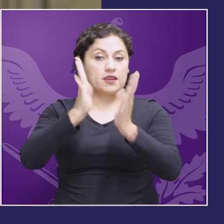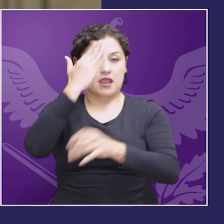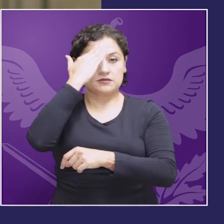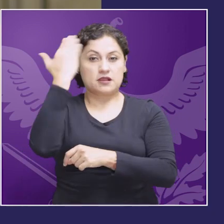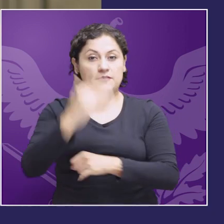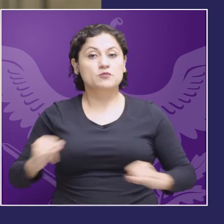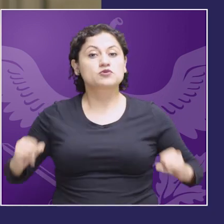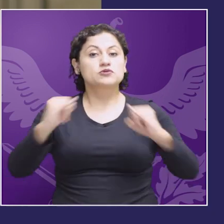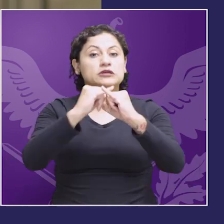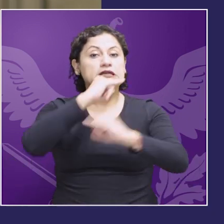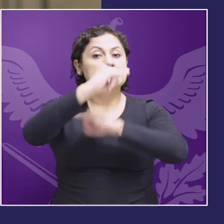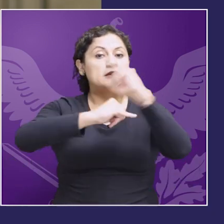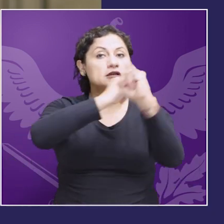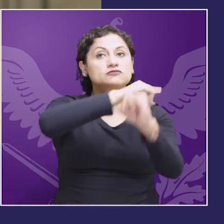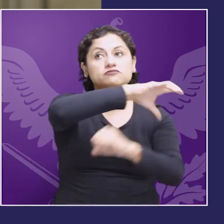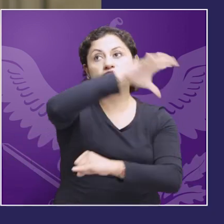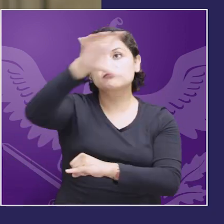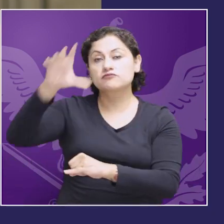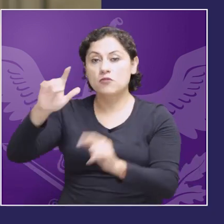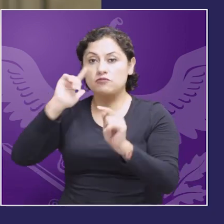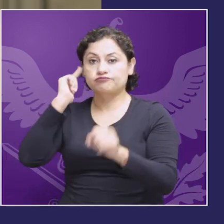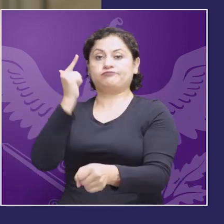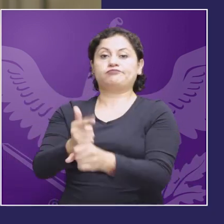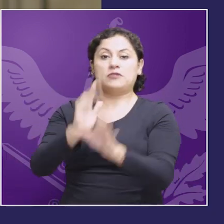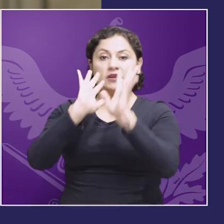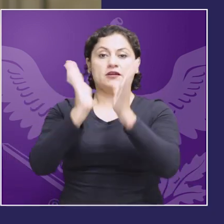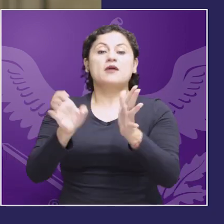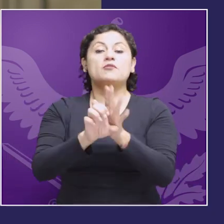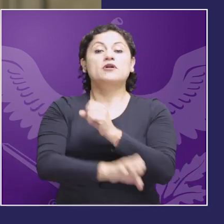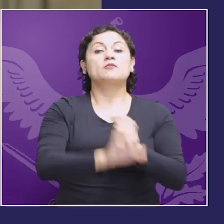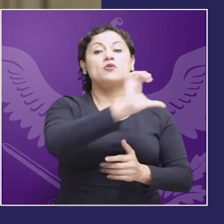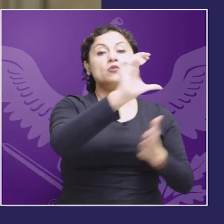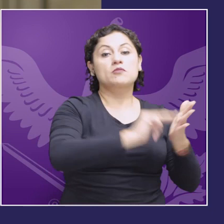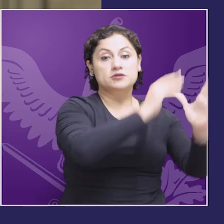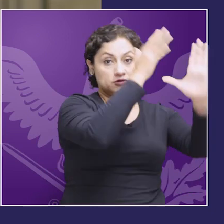organismos internacionales, y en ese sentido la Convención de Belém do Pará